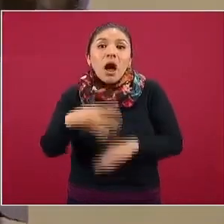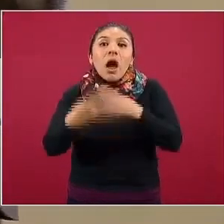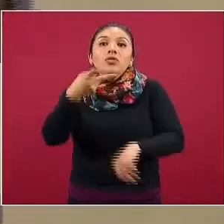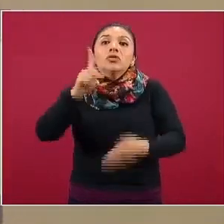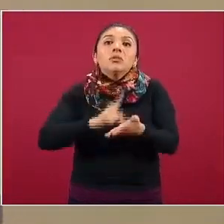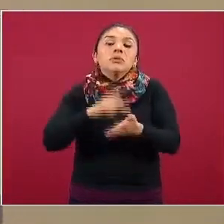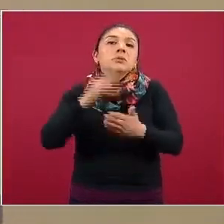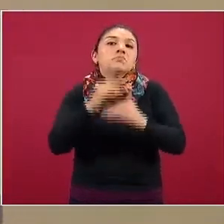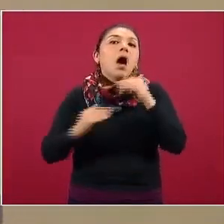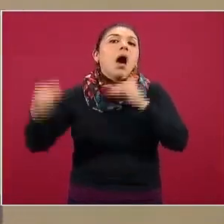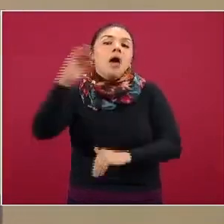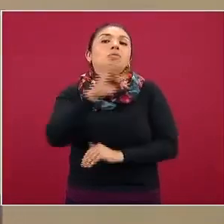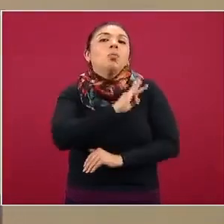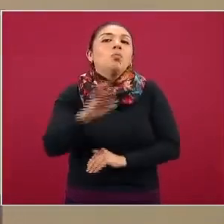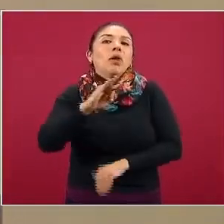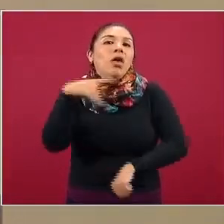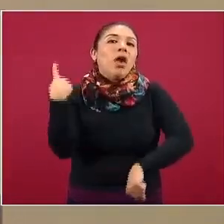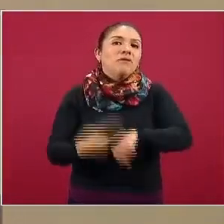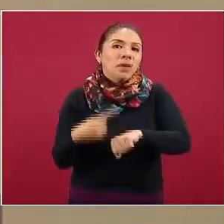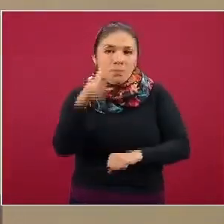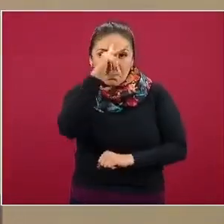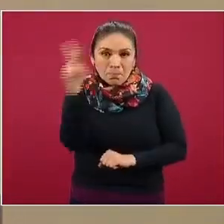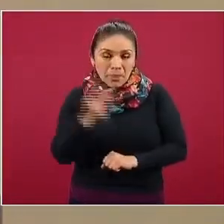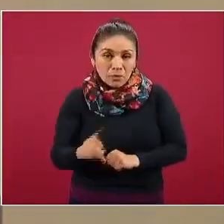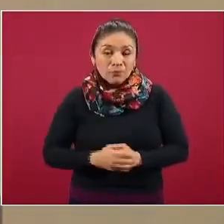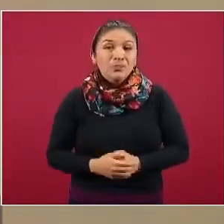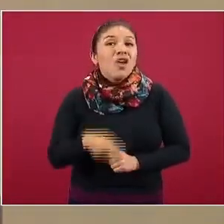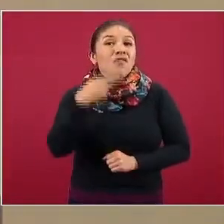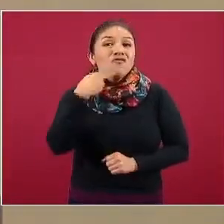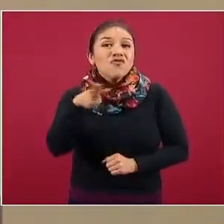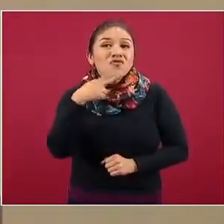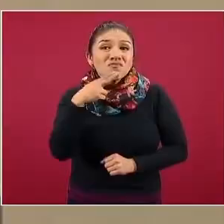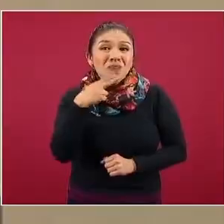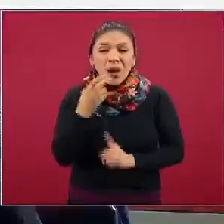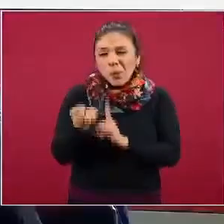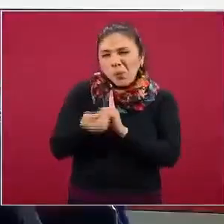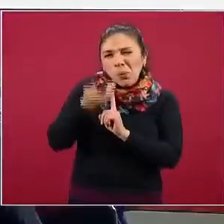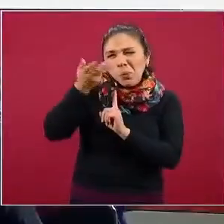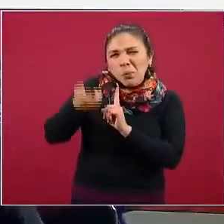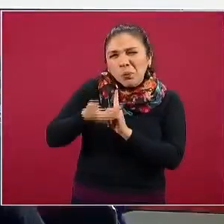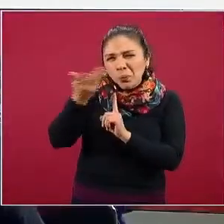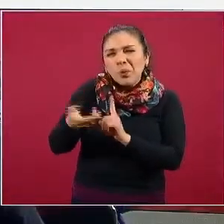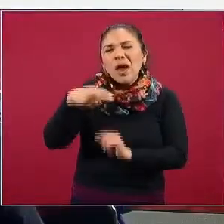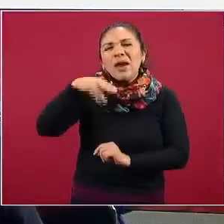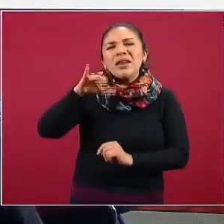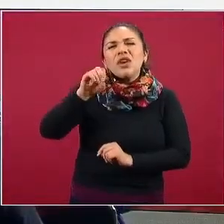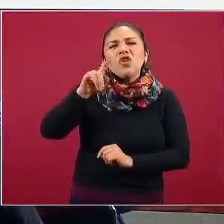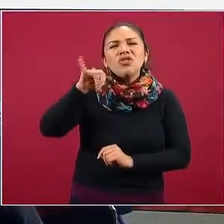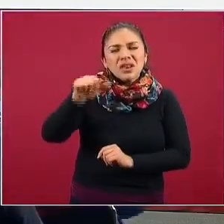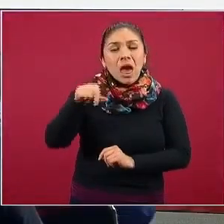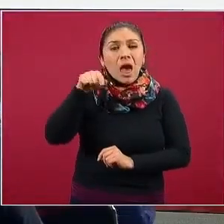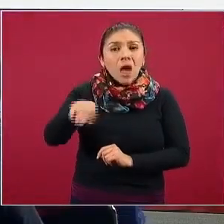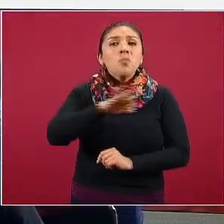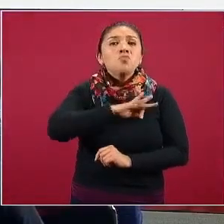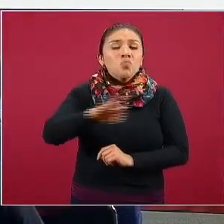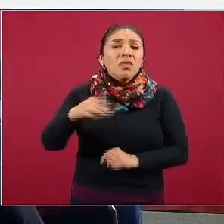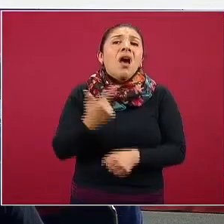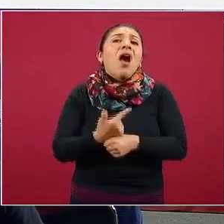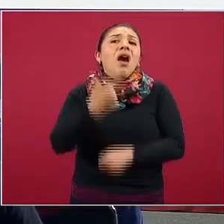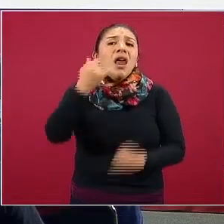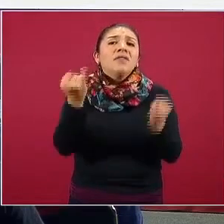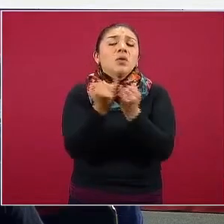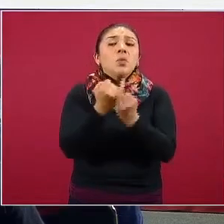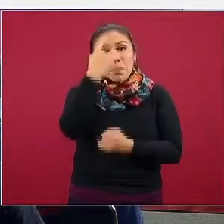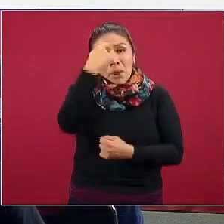mexicanos y personas que se infecten. El consumo de tabaco combustible y de nicotina vapeada incrementa el riesgo, además